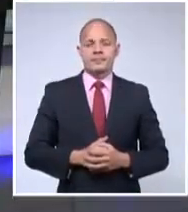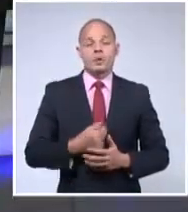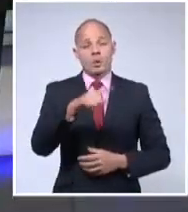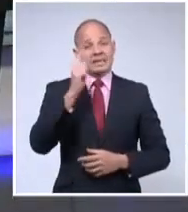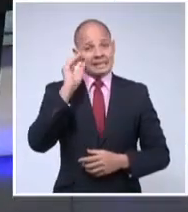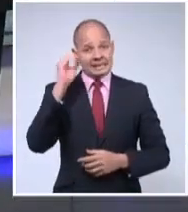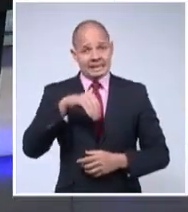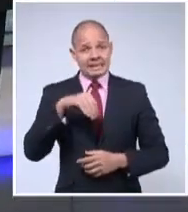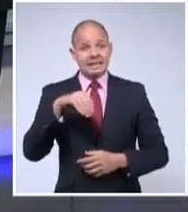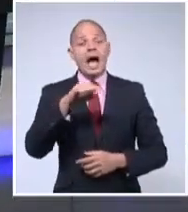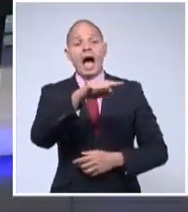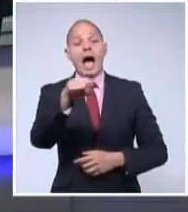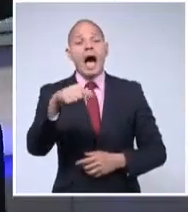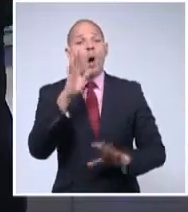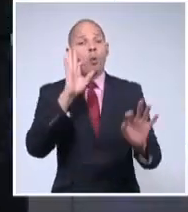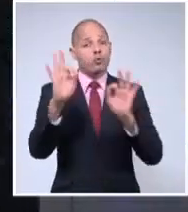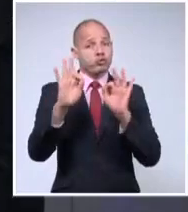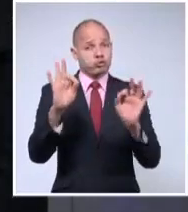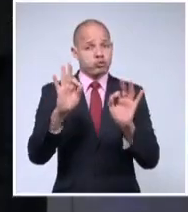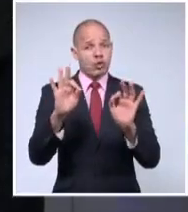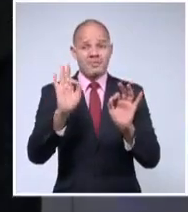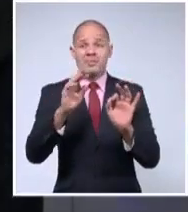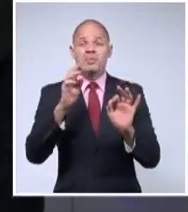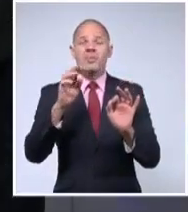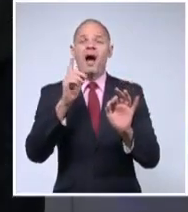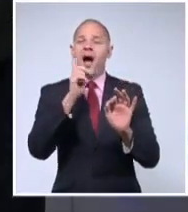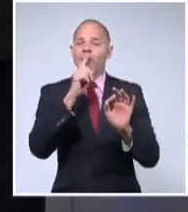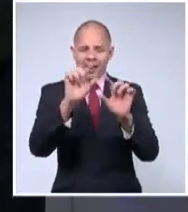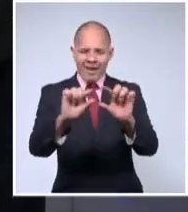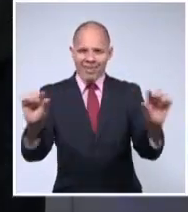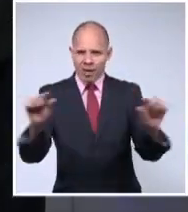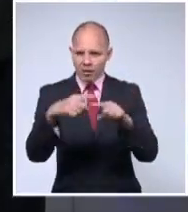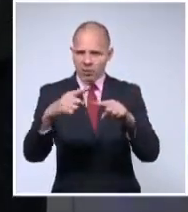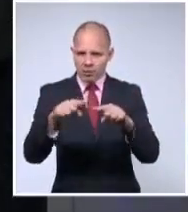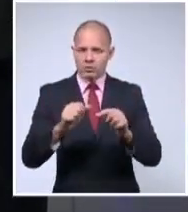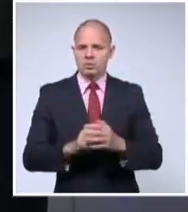tenía protección, pero efectivamente, ahí estuvo.